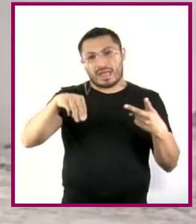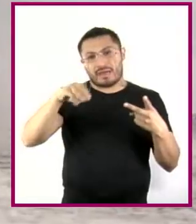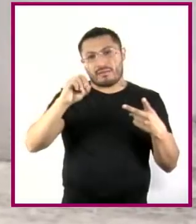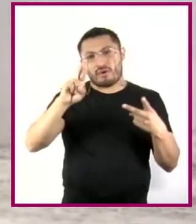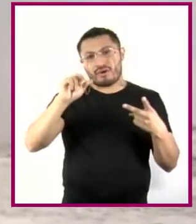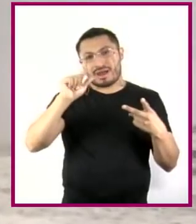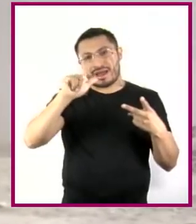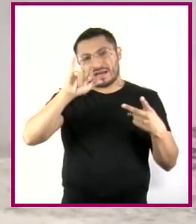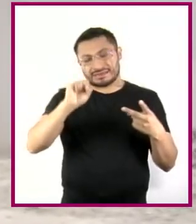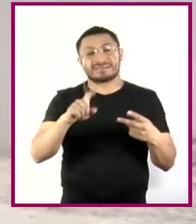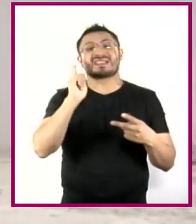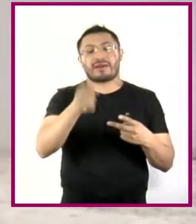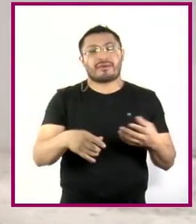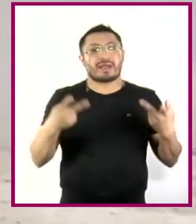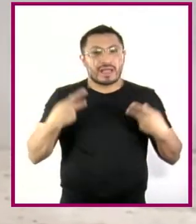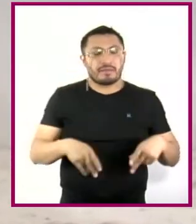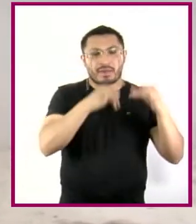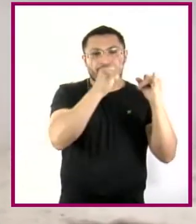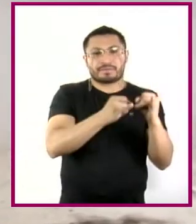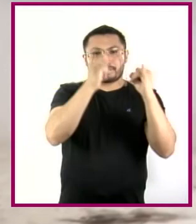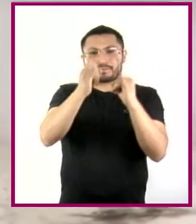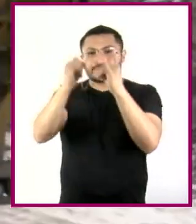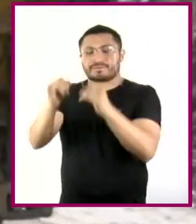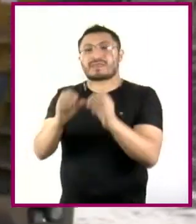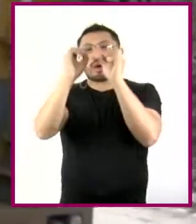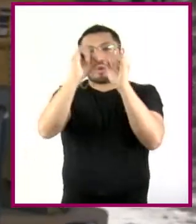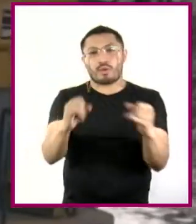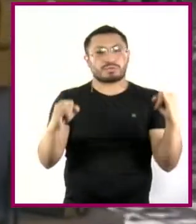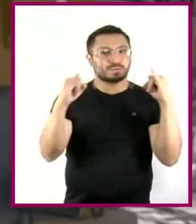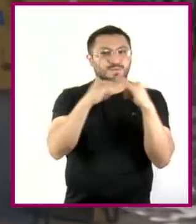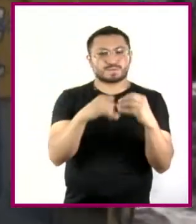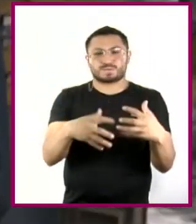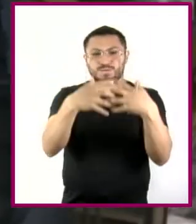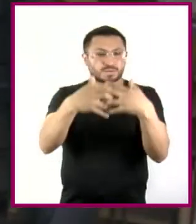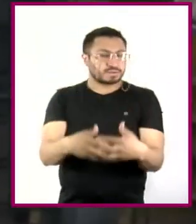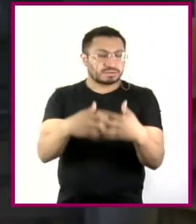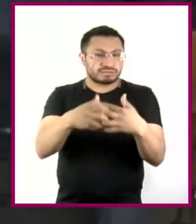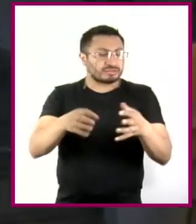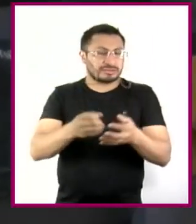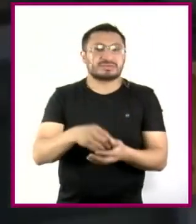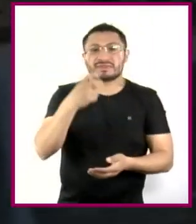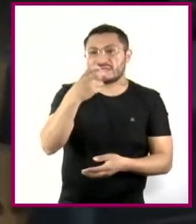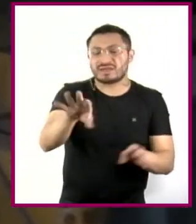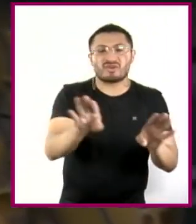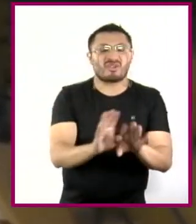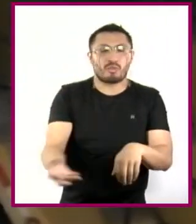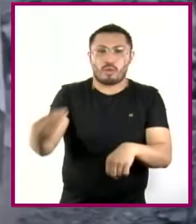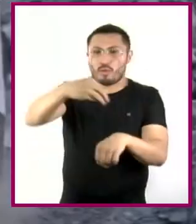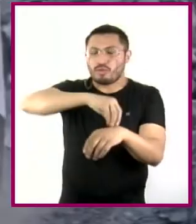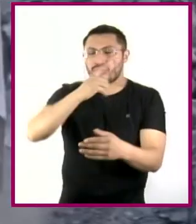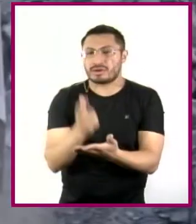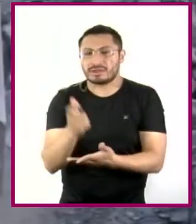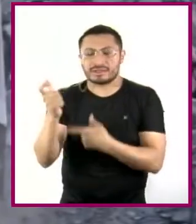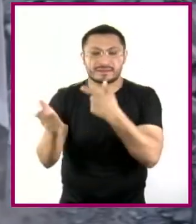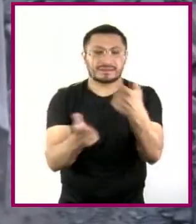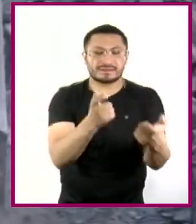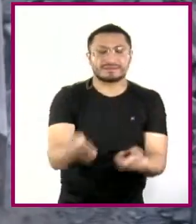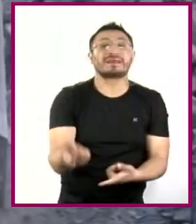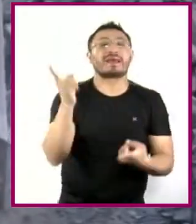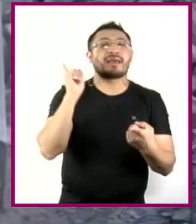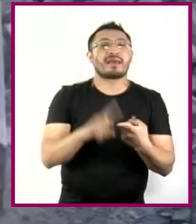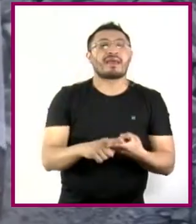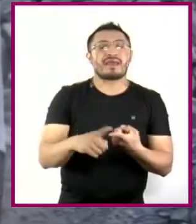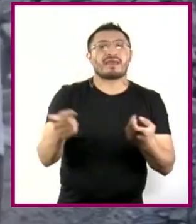y empresas o industrias. Como decía, es un principio de asignación de costes económicos, de quién debe